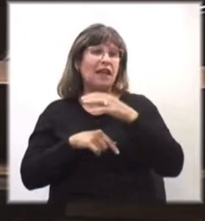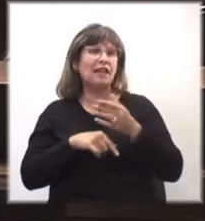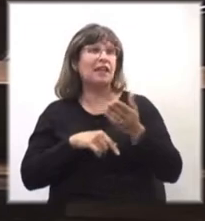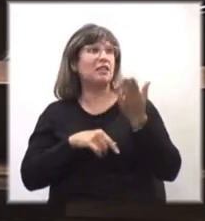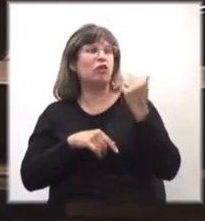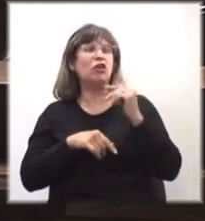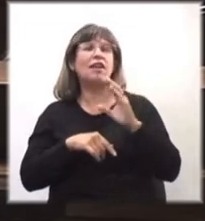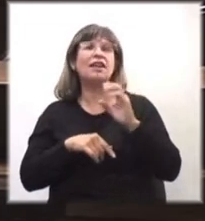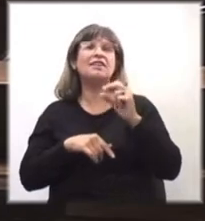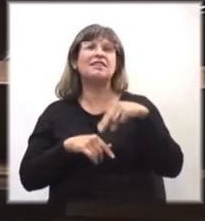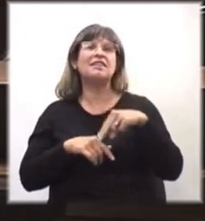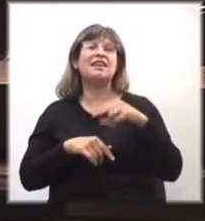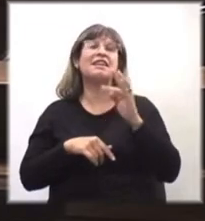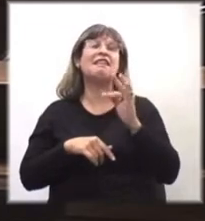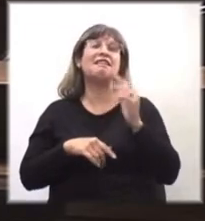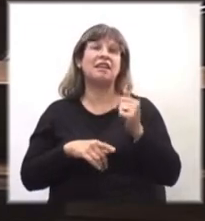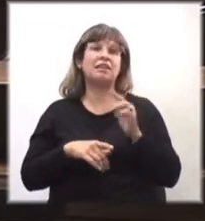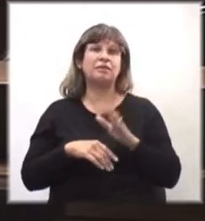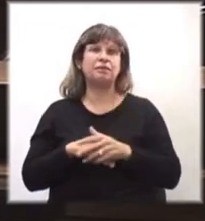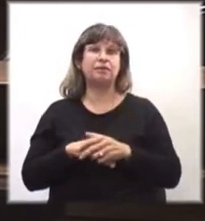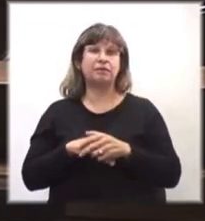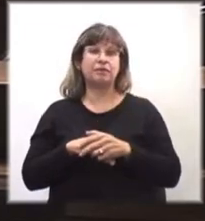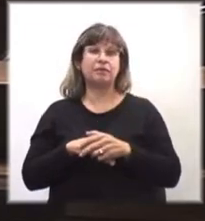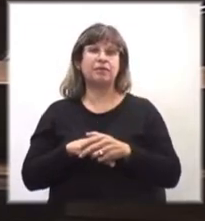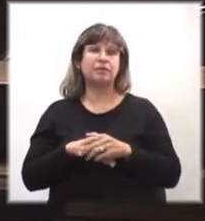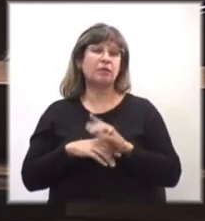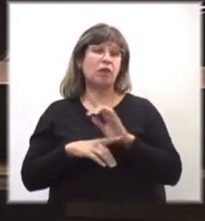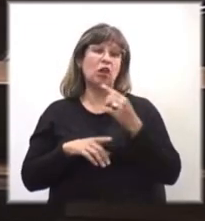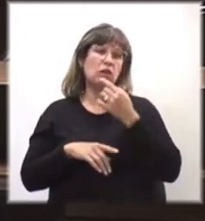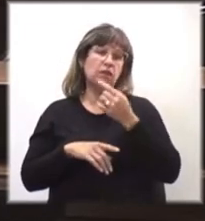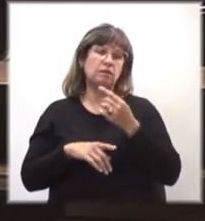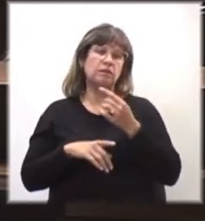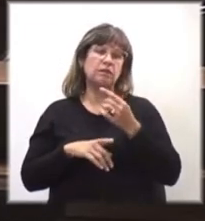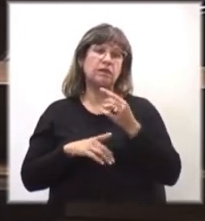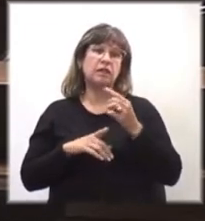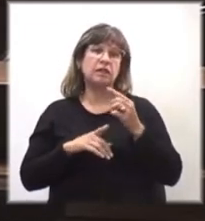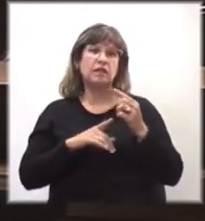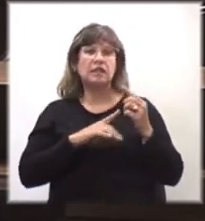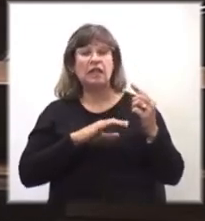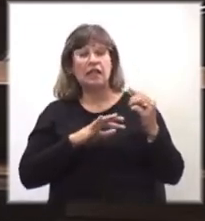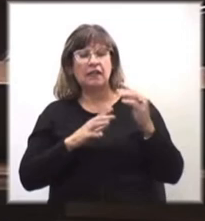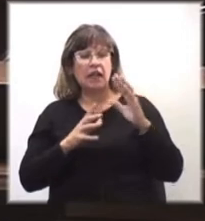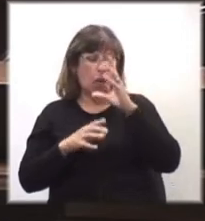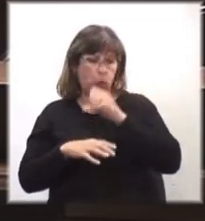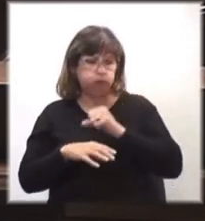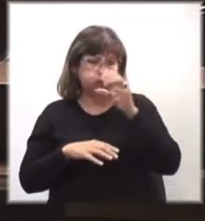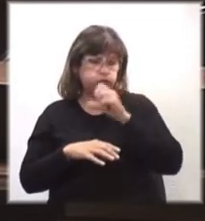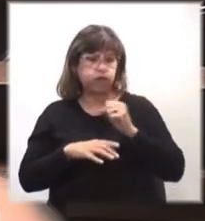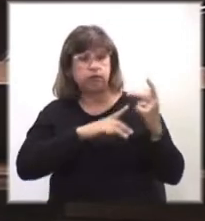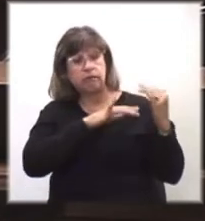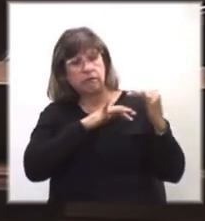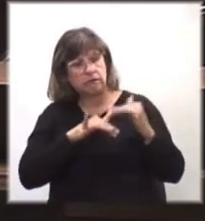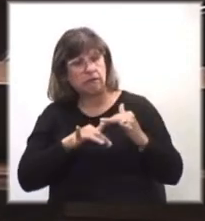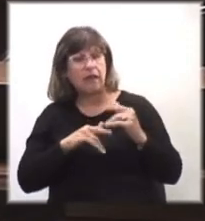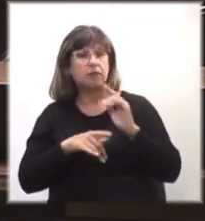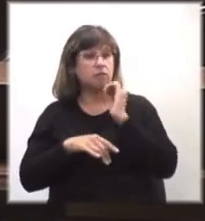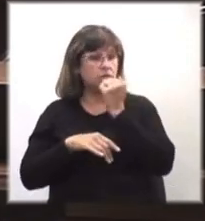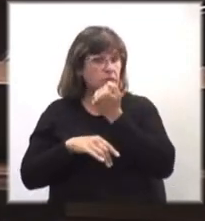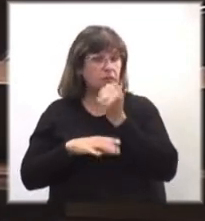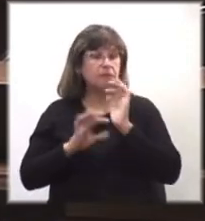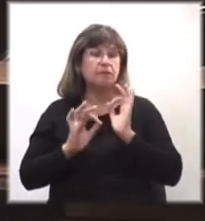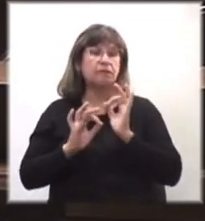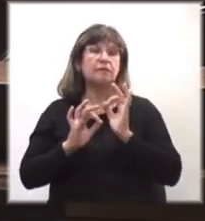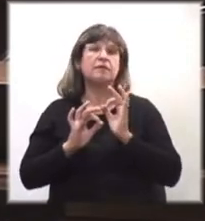la CNT, sin decirlo con esas palabras, que venían de la resistencia en la clandestinidad,